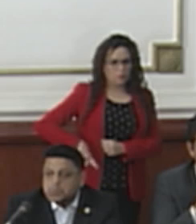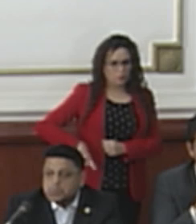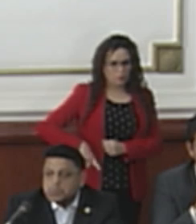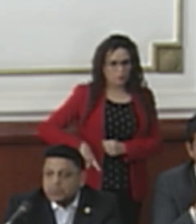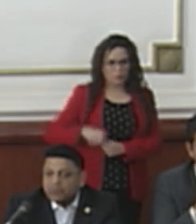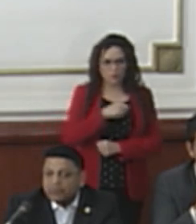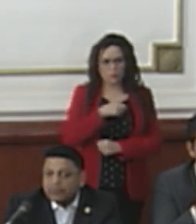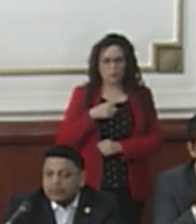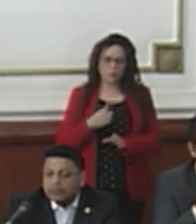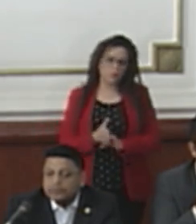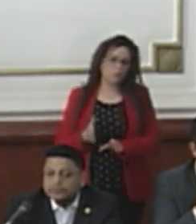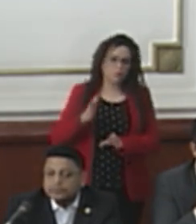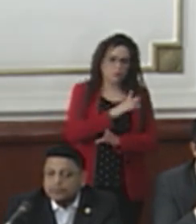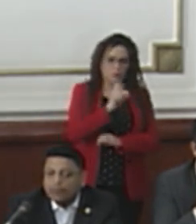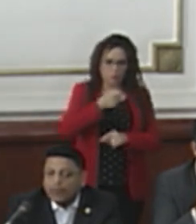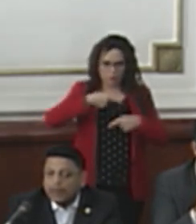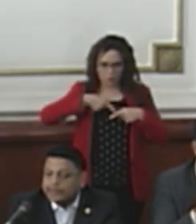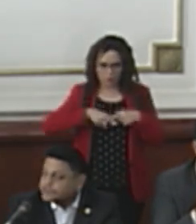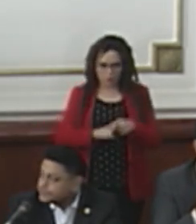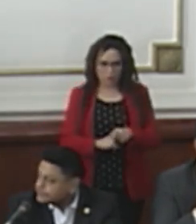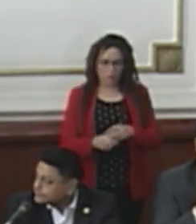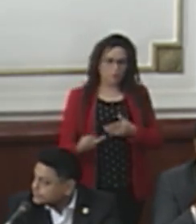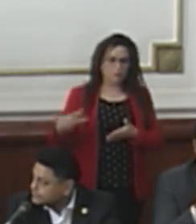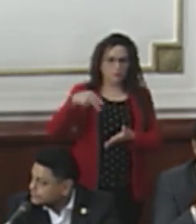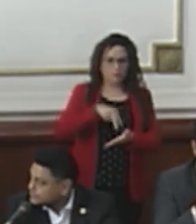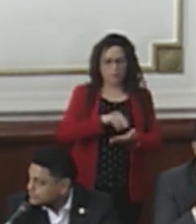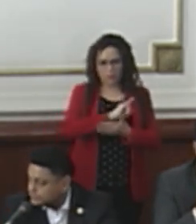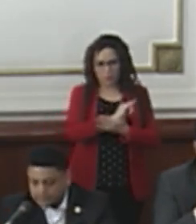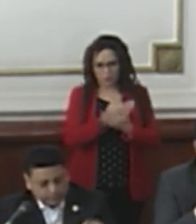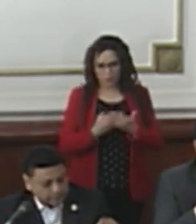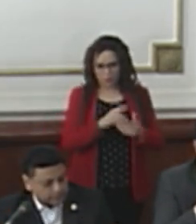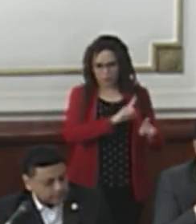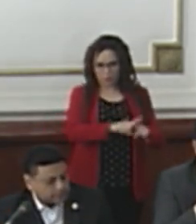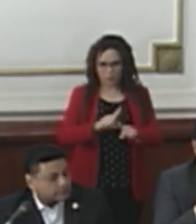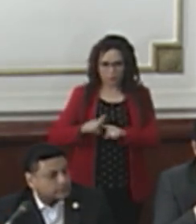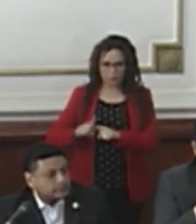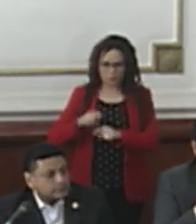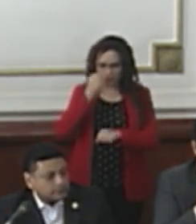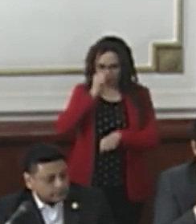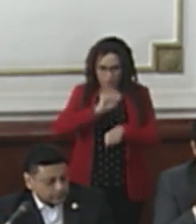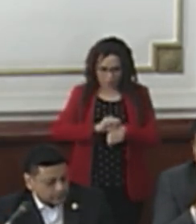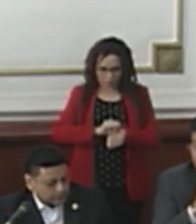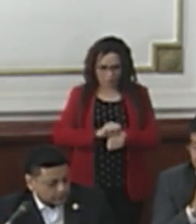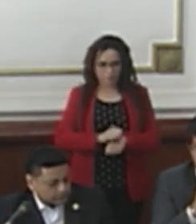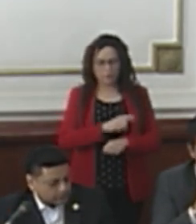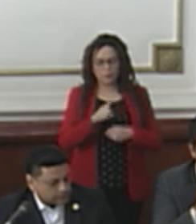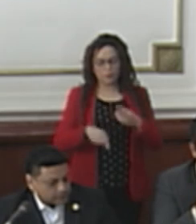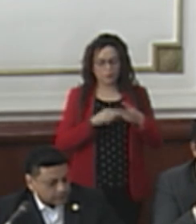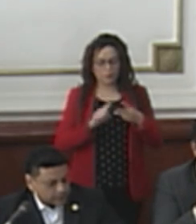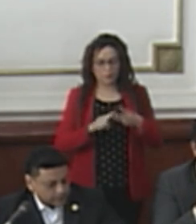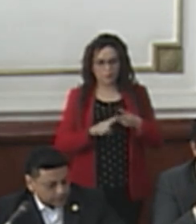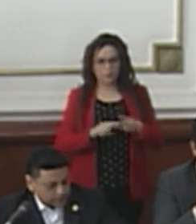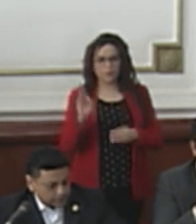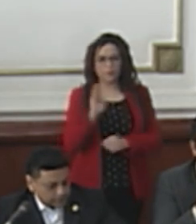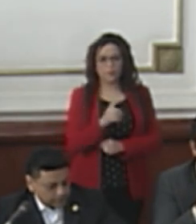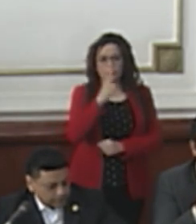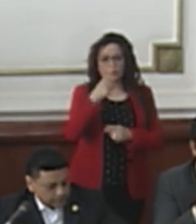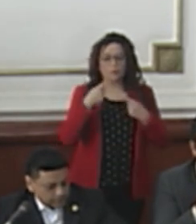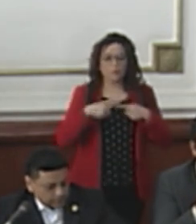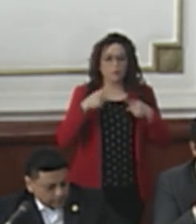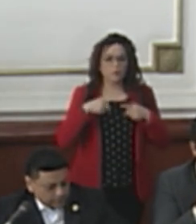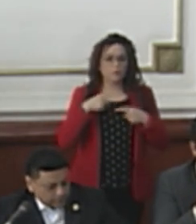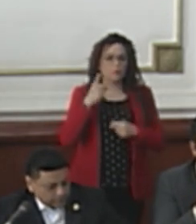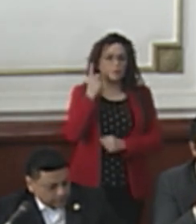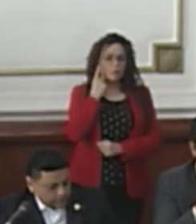antes del comienzo de dichas comparecencias. Tercero, en el caso de que alguna persona legisladora solicite licencia